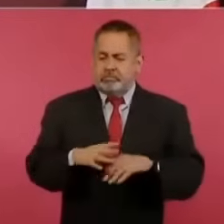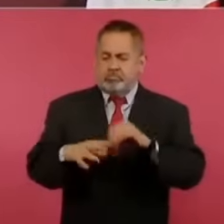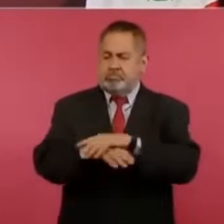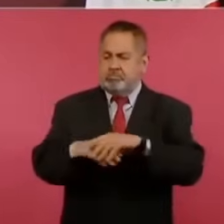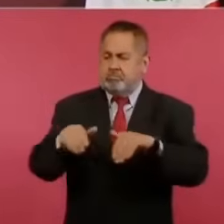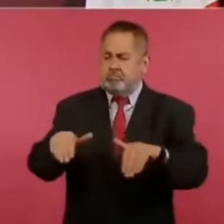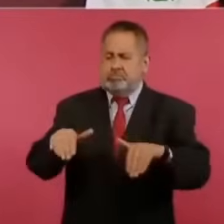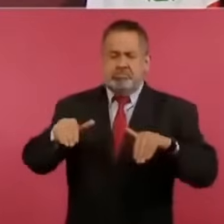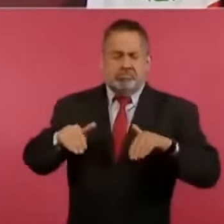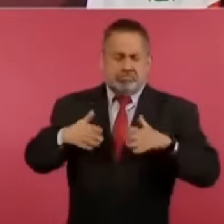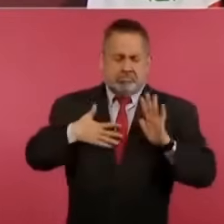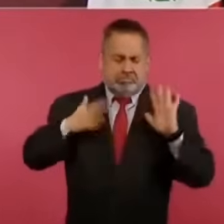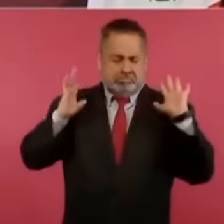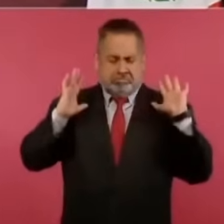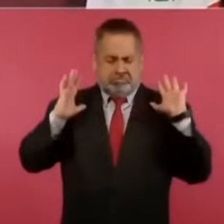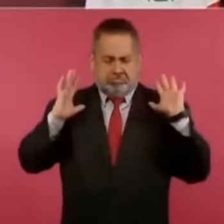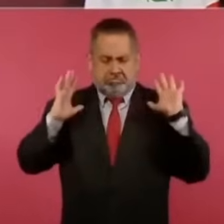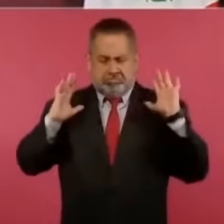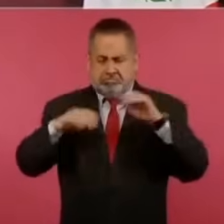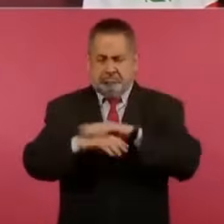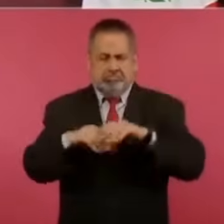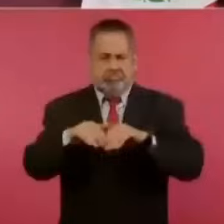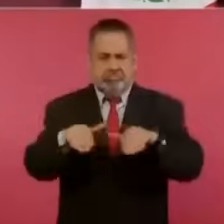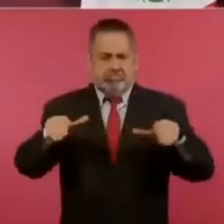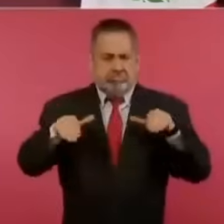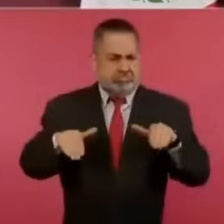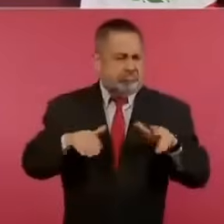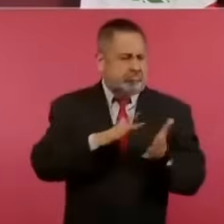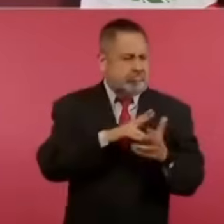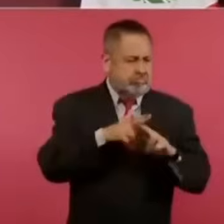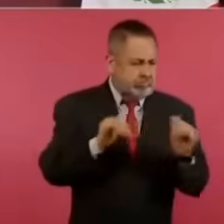independientes, autónomos,